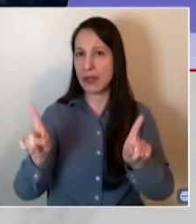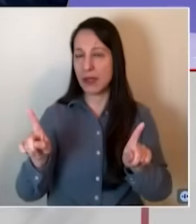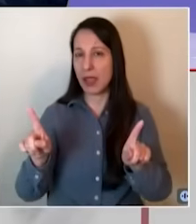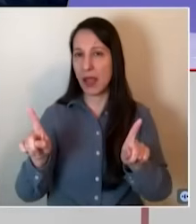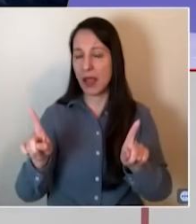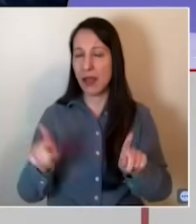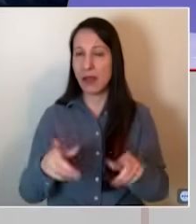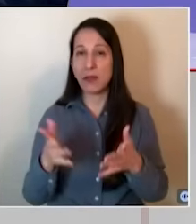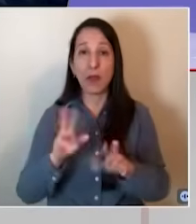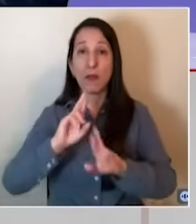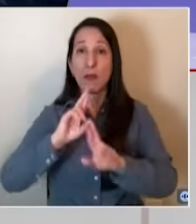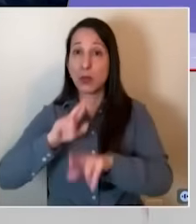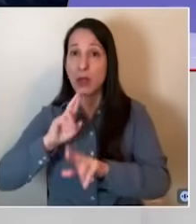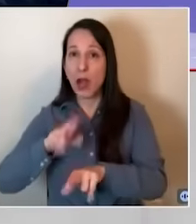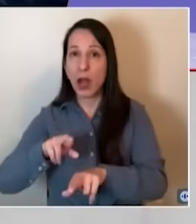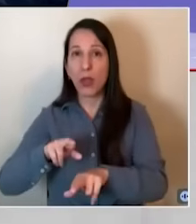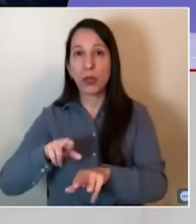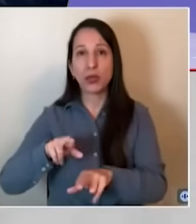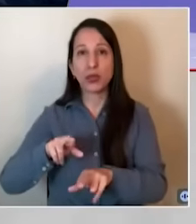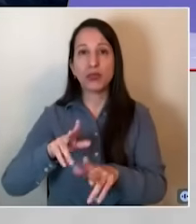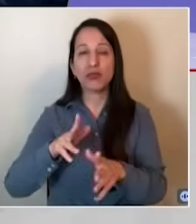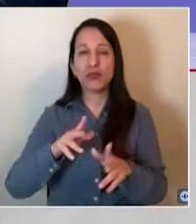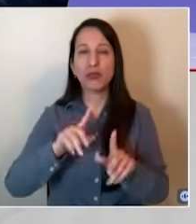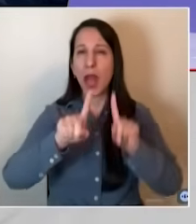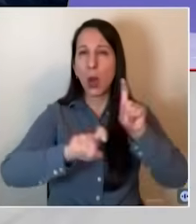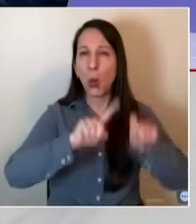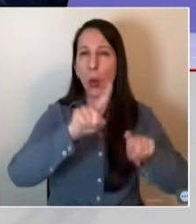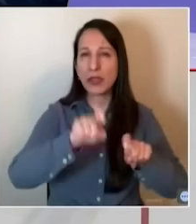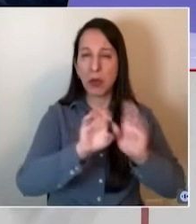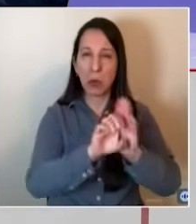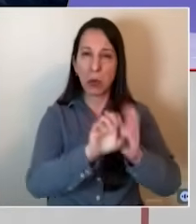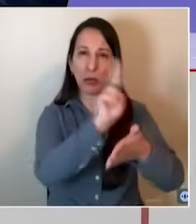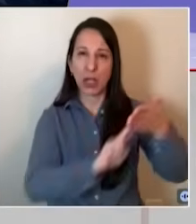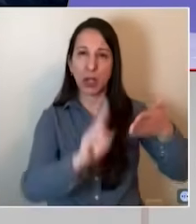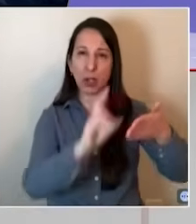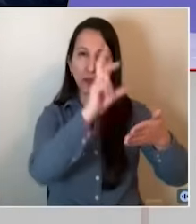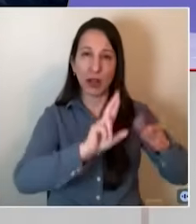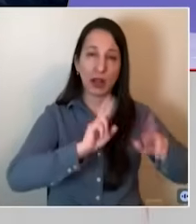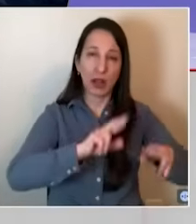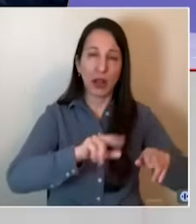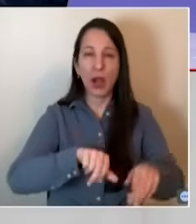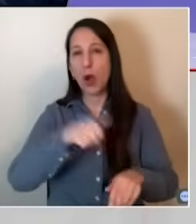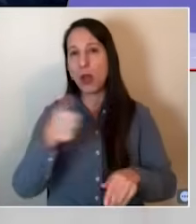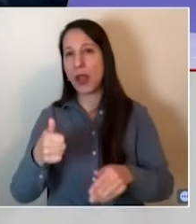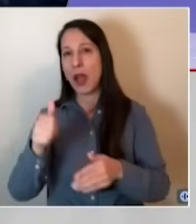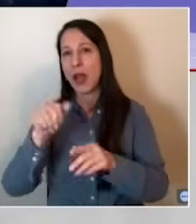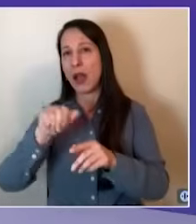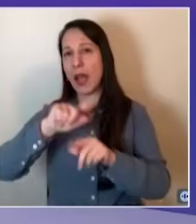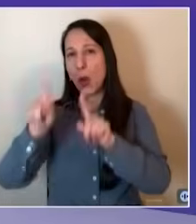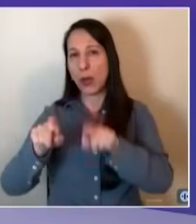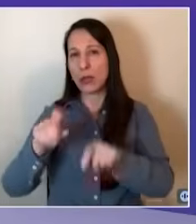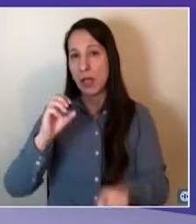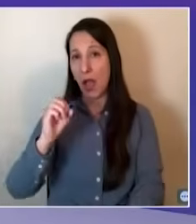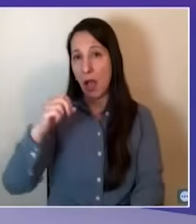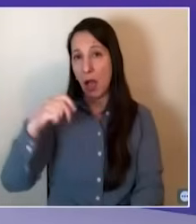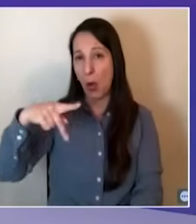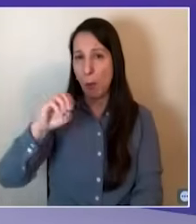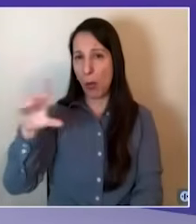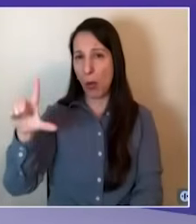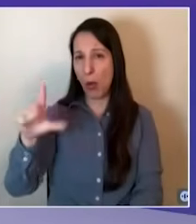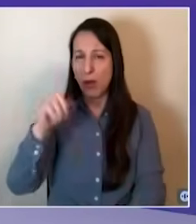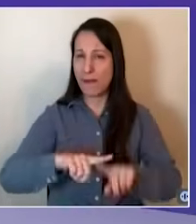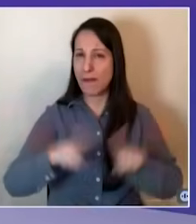resultados de una encuesta como la UCR y una encuesta como la OPOL, considerando que